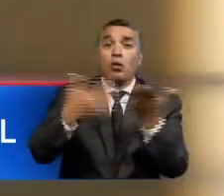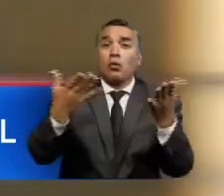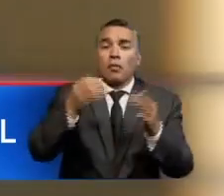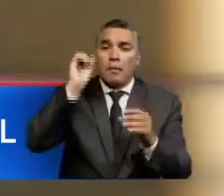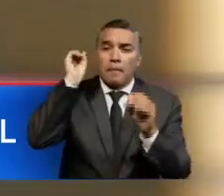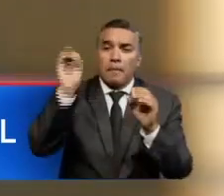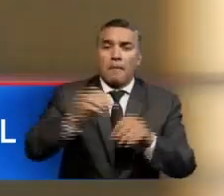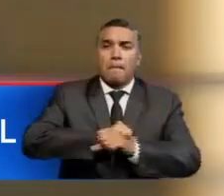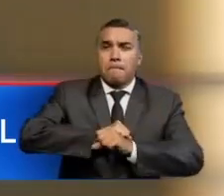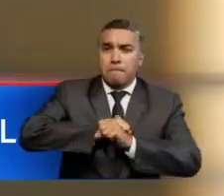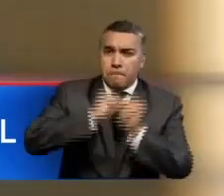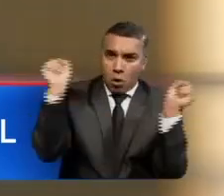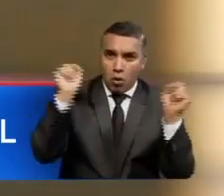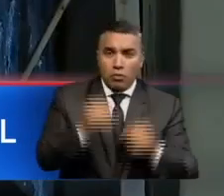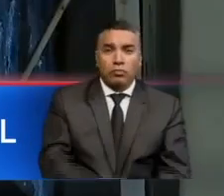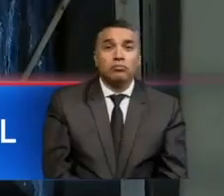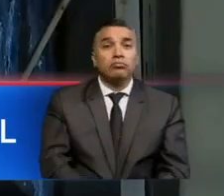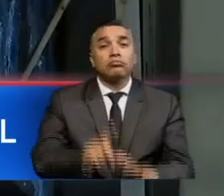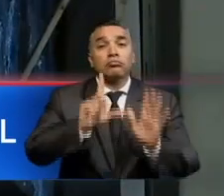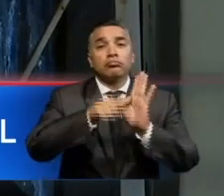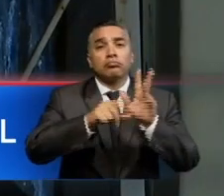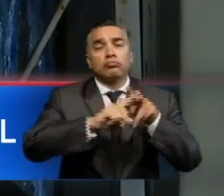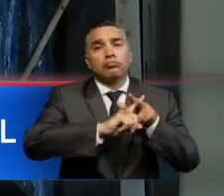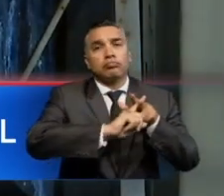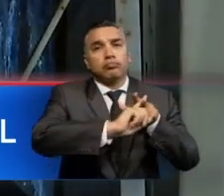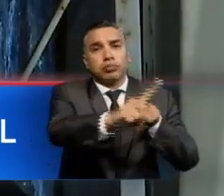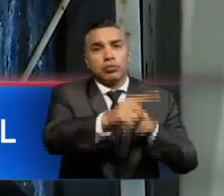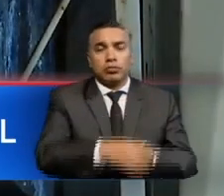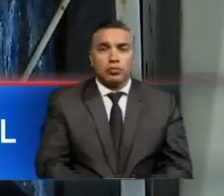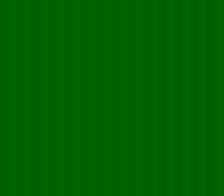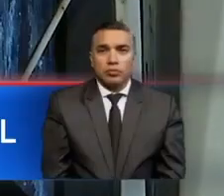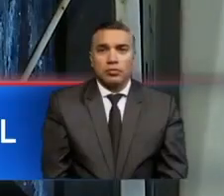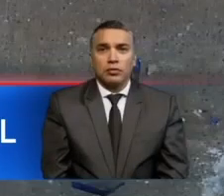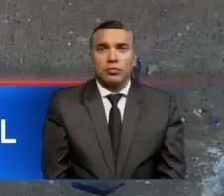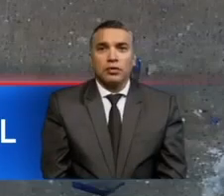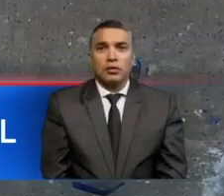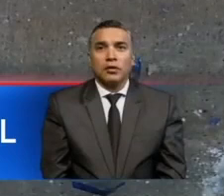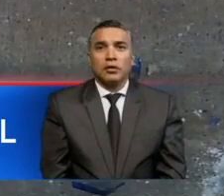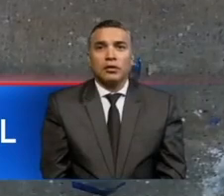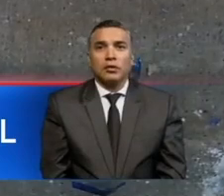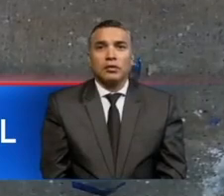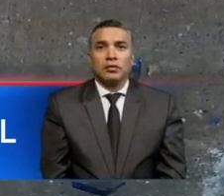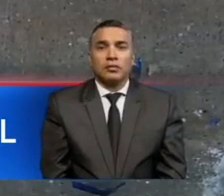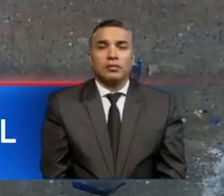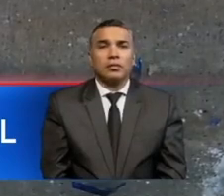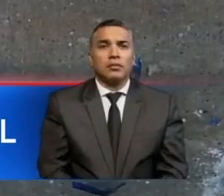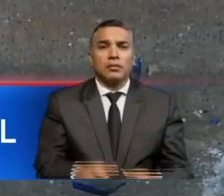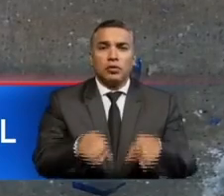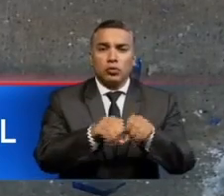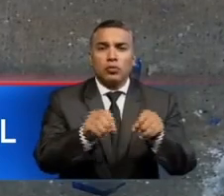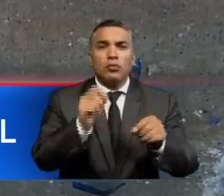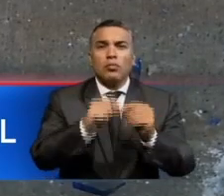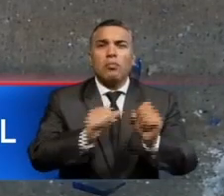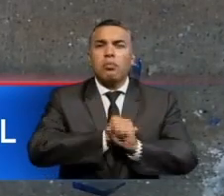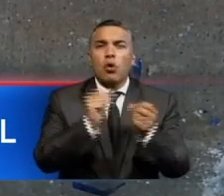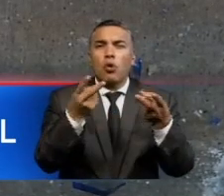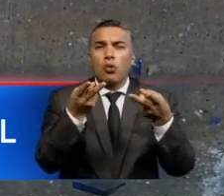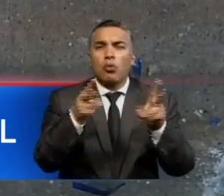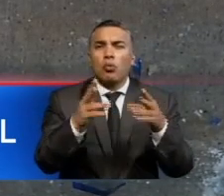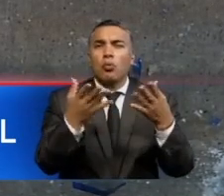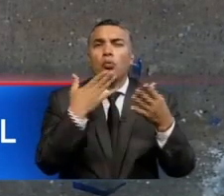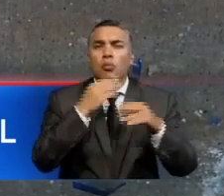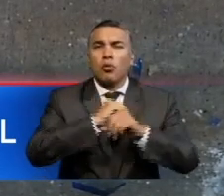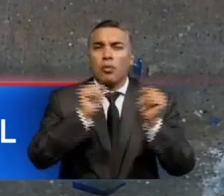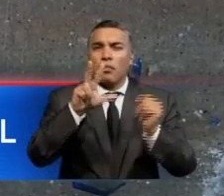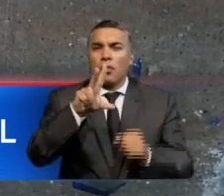un artefacto explosivo y se fueron. No hay una bombita esa de tumba casa. ¿Explotó?